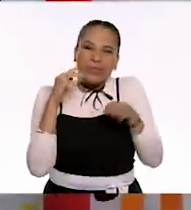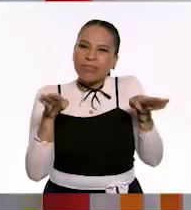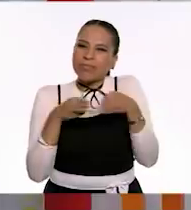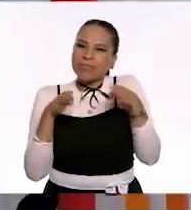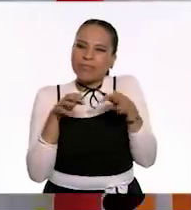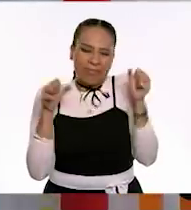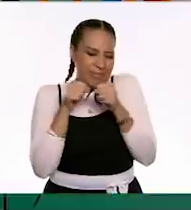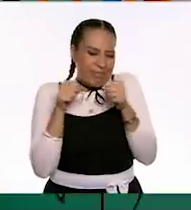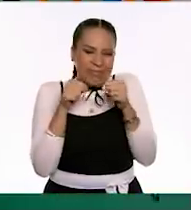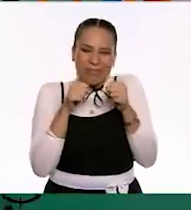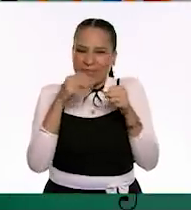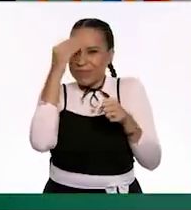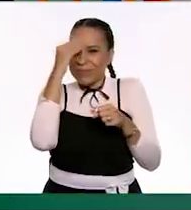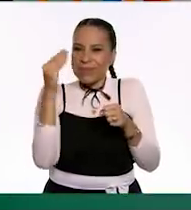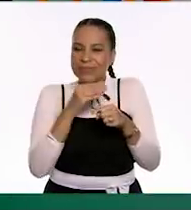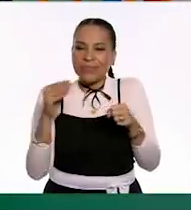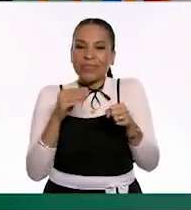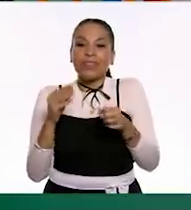música espantosa,